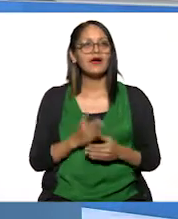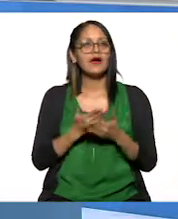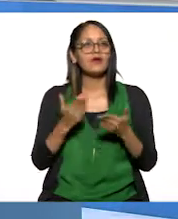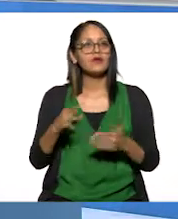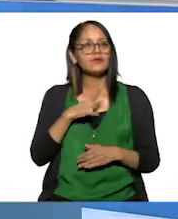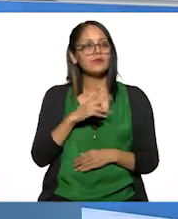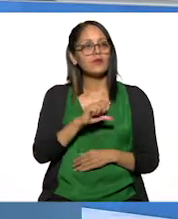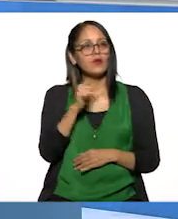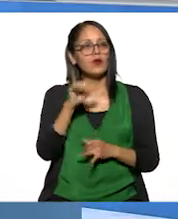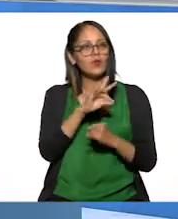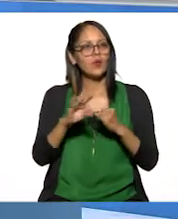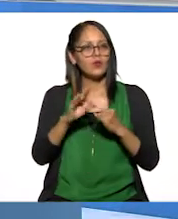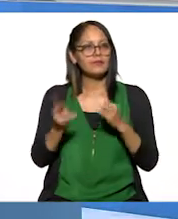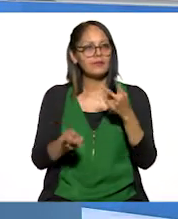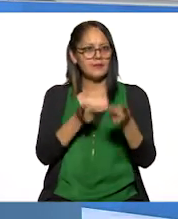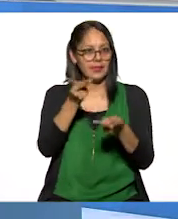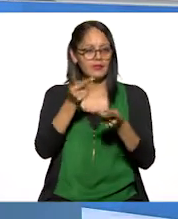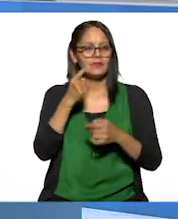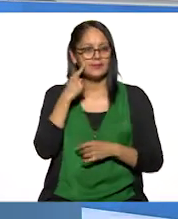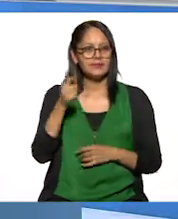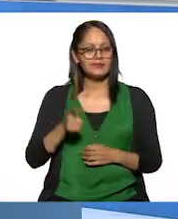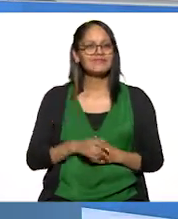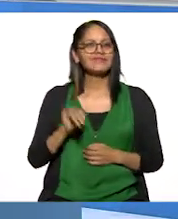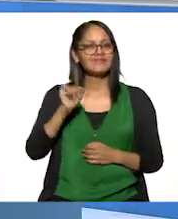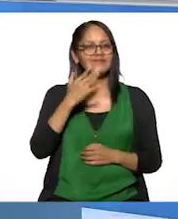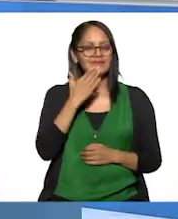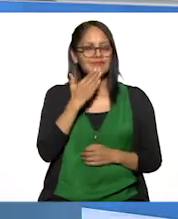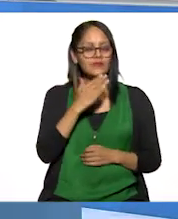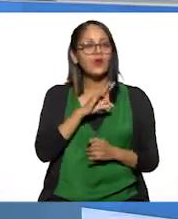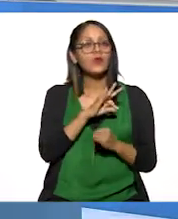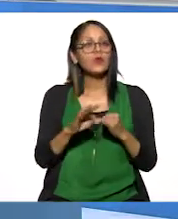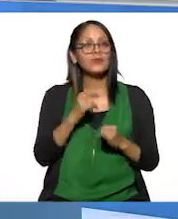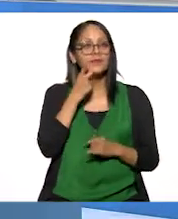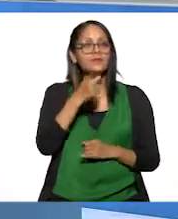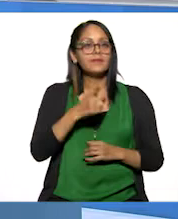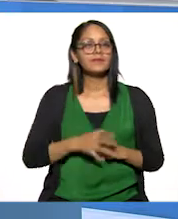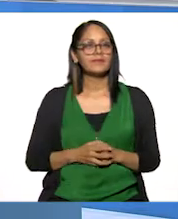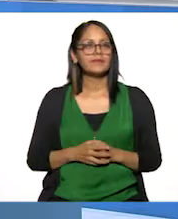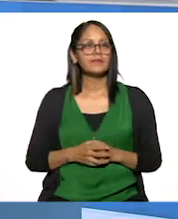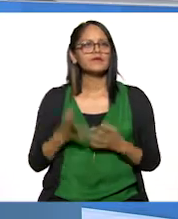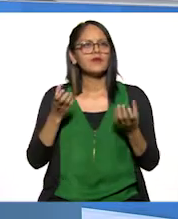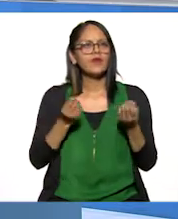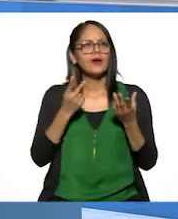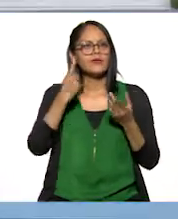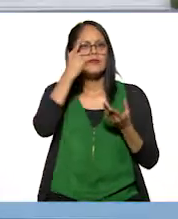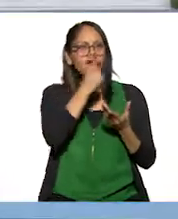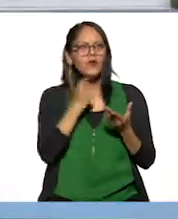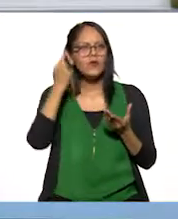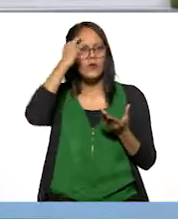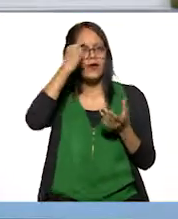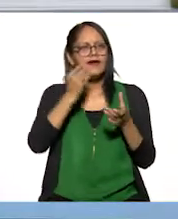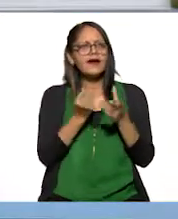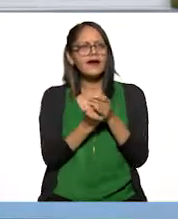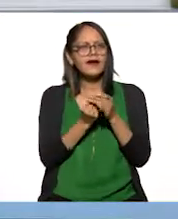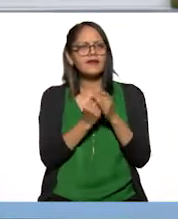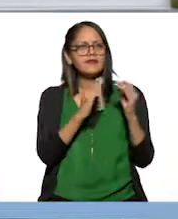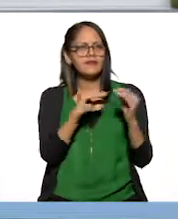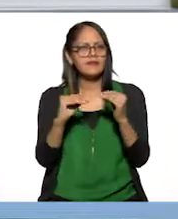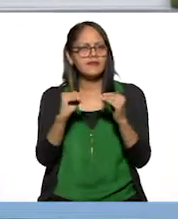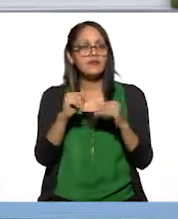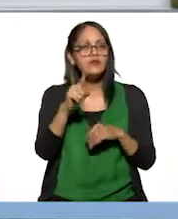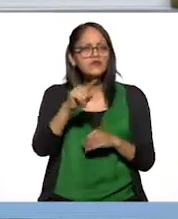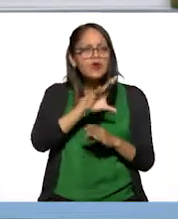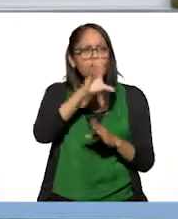tenemos una última pregunta. Sí, ¿no? Cierto. La última dice así. ¿Cuántas horas de clase tienes